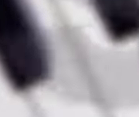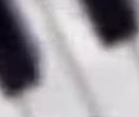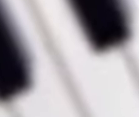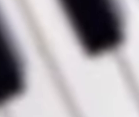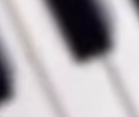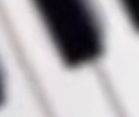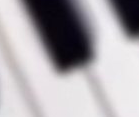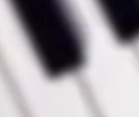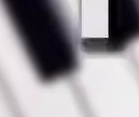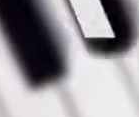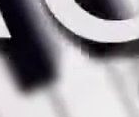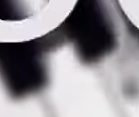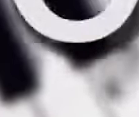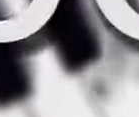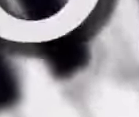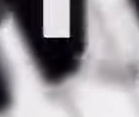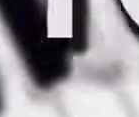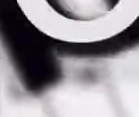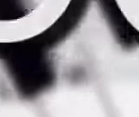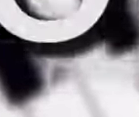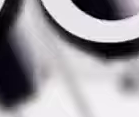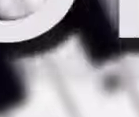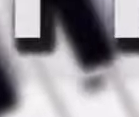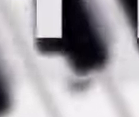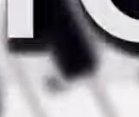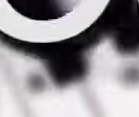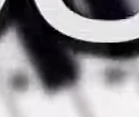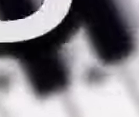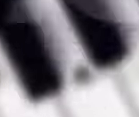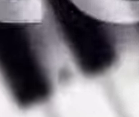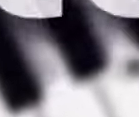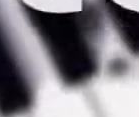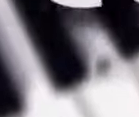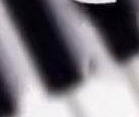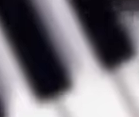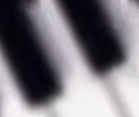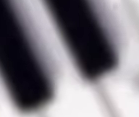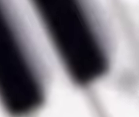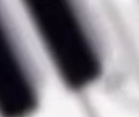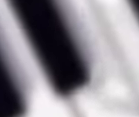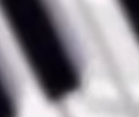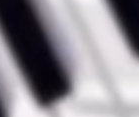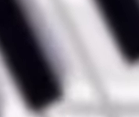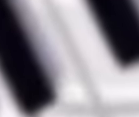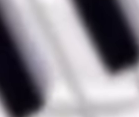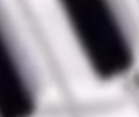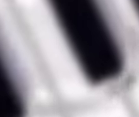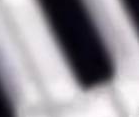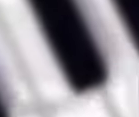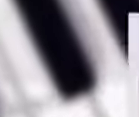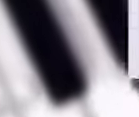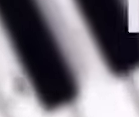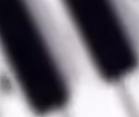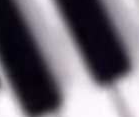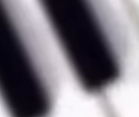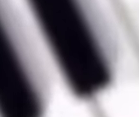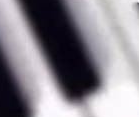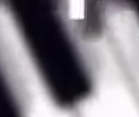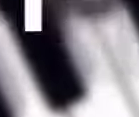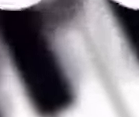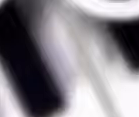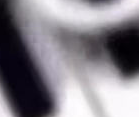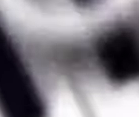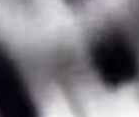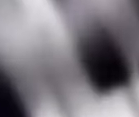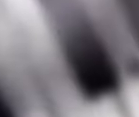El Sistema Michoacano de Radio y Televisión reconoce la genialidad y talento que habitan en las obras, letras y